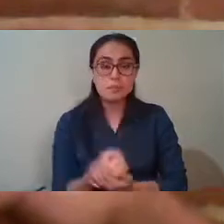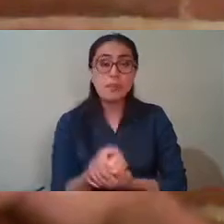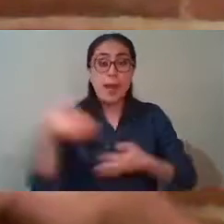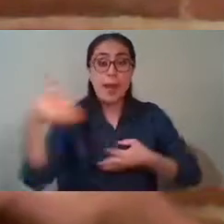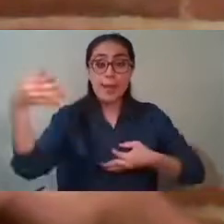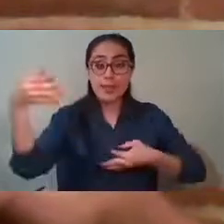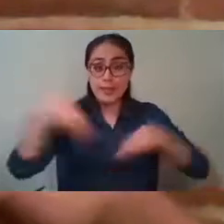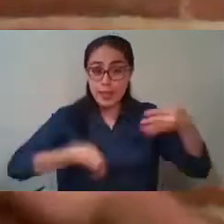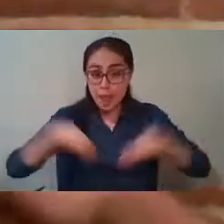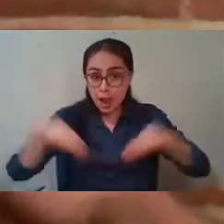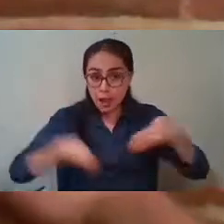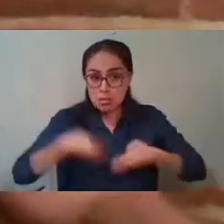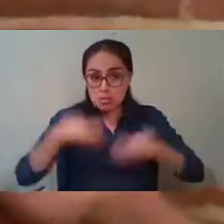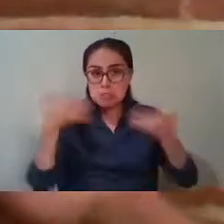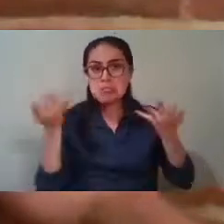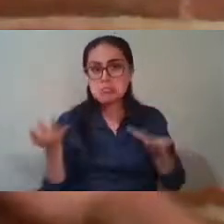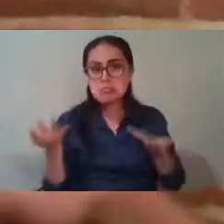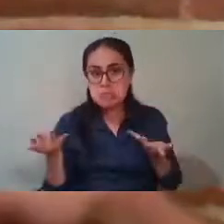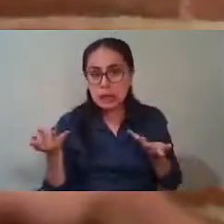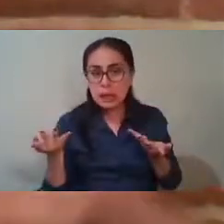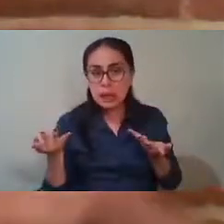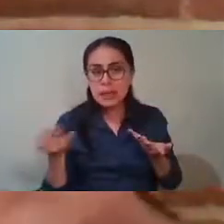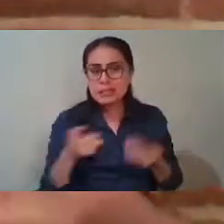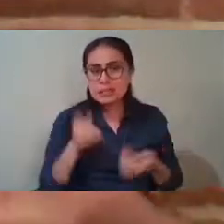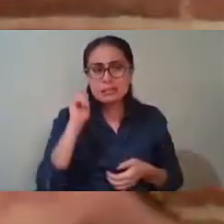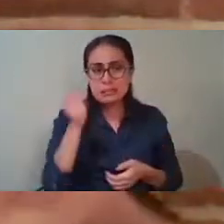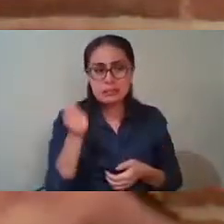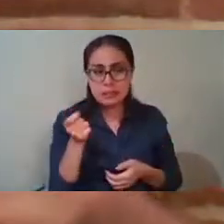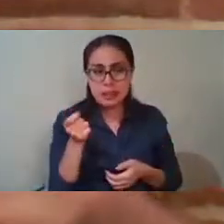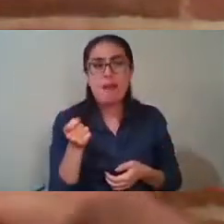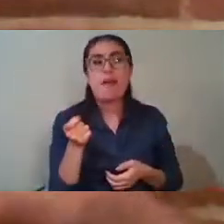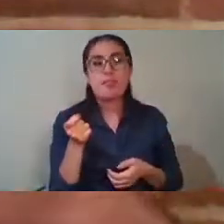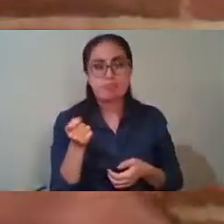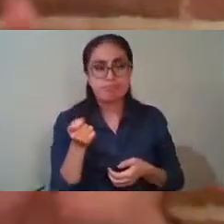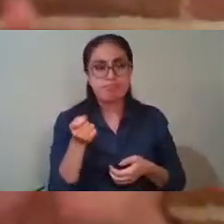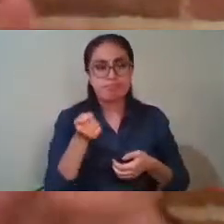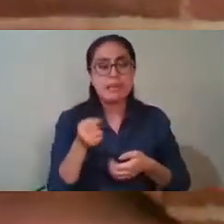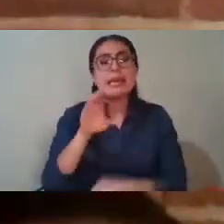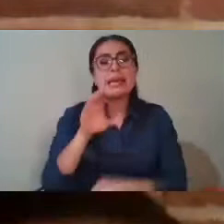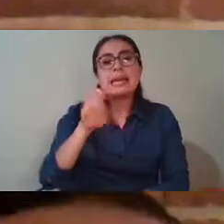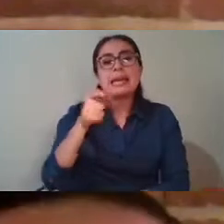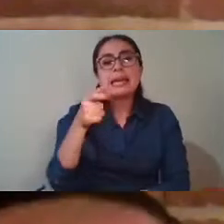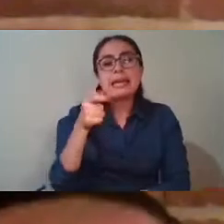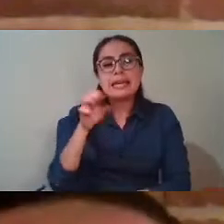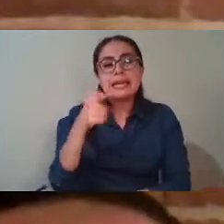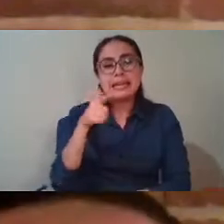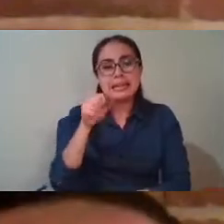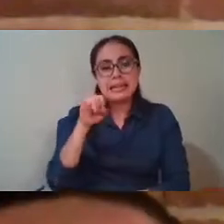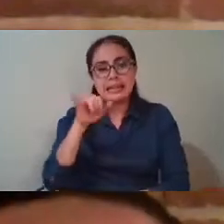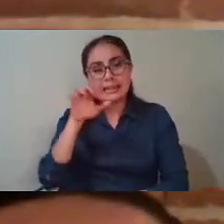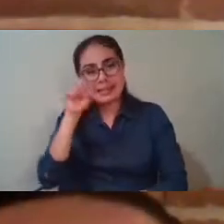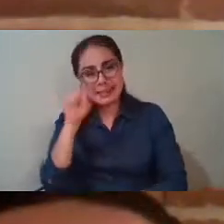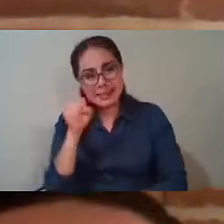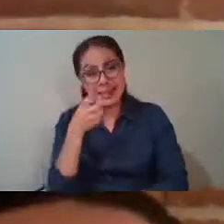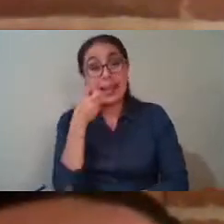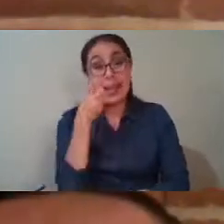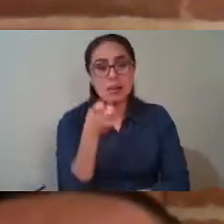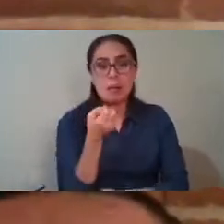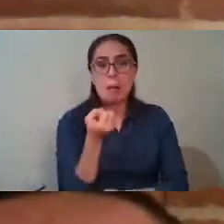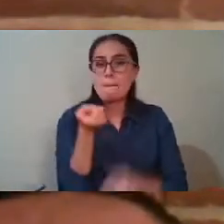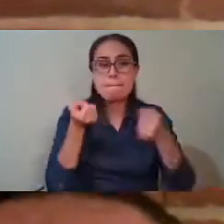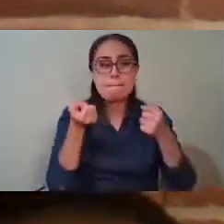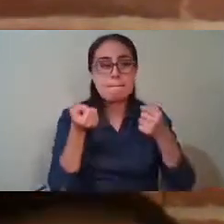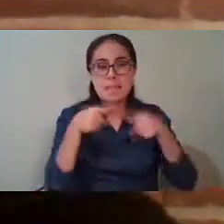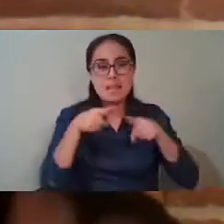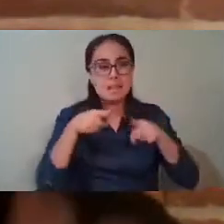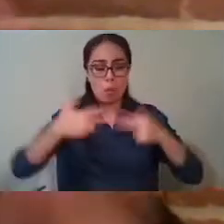teatro es una forma de exégesis del relato vital del ser